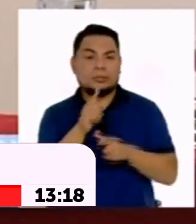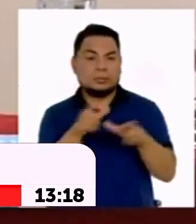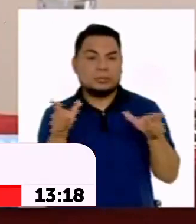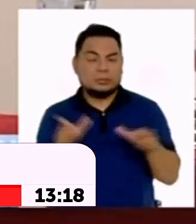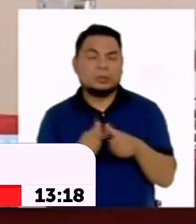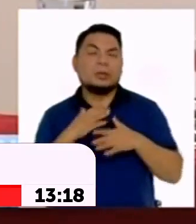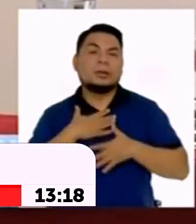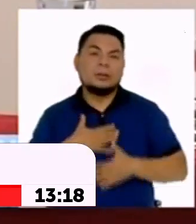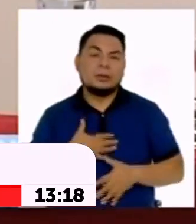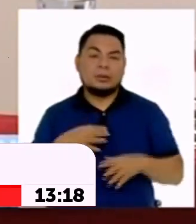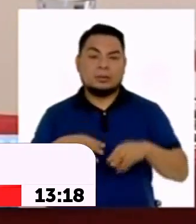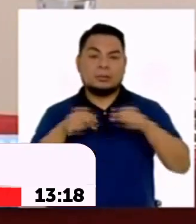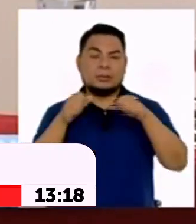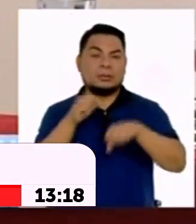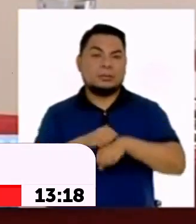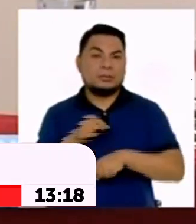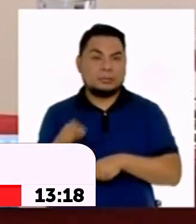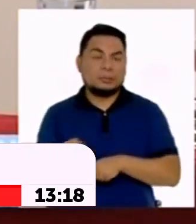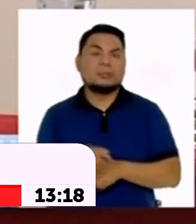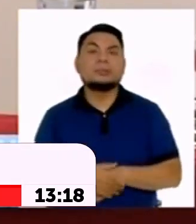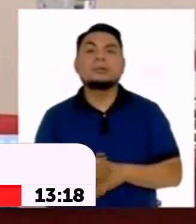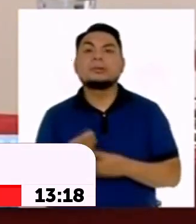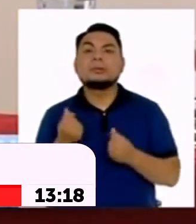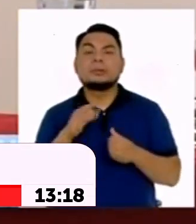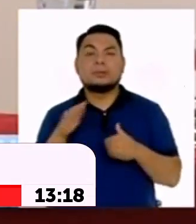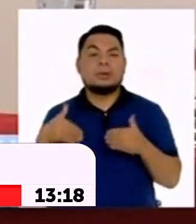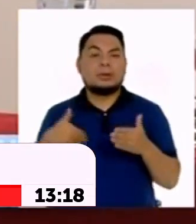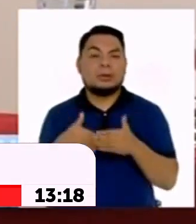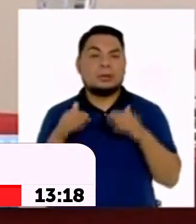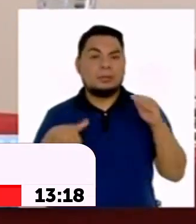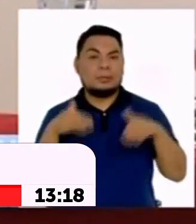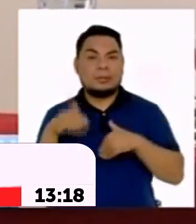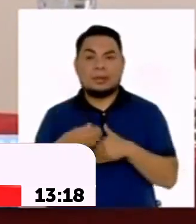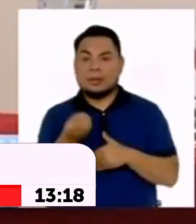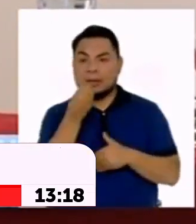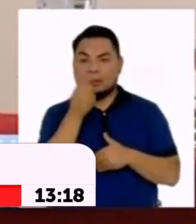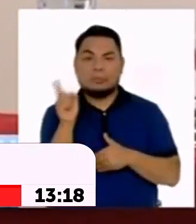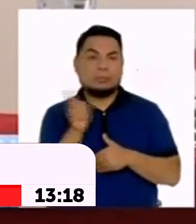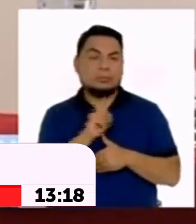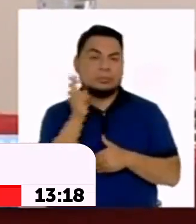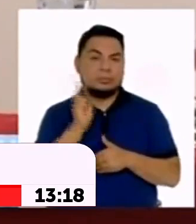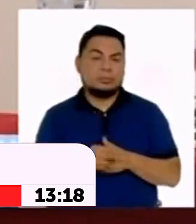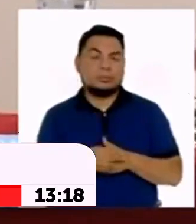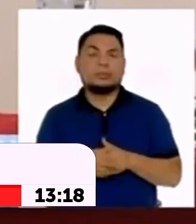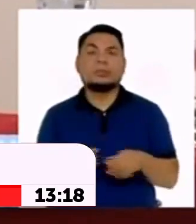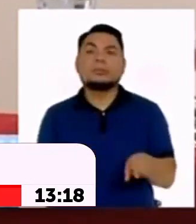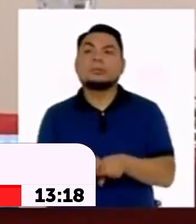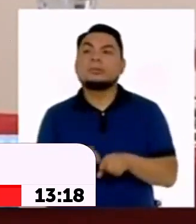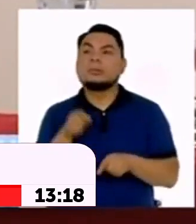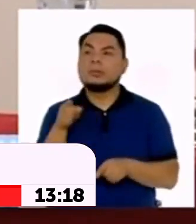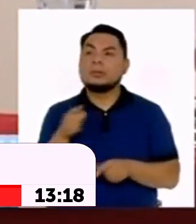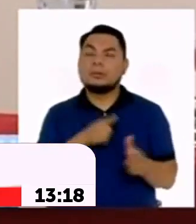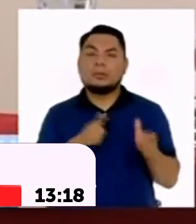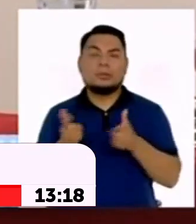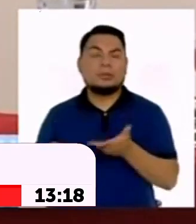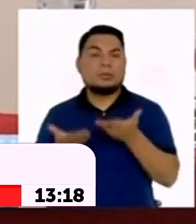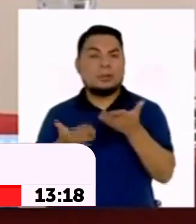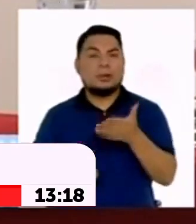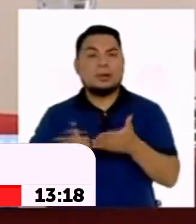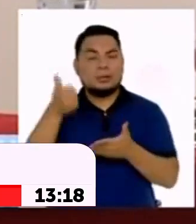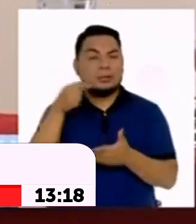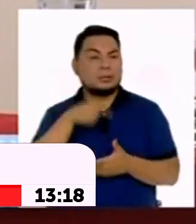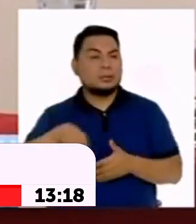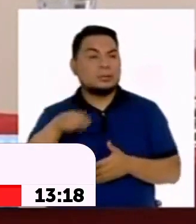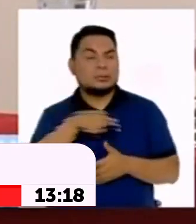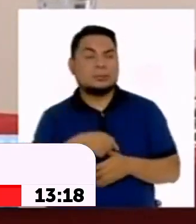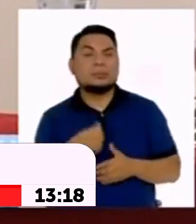de descanso de arena o piedras inmediatamente colindantes con el mar, de conformidad con lo dispuesto por la Autoridad